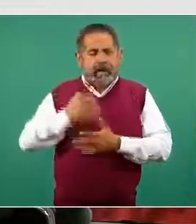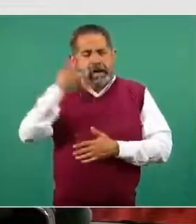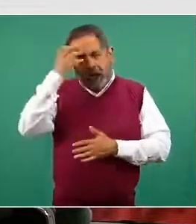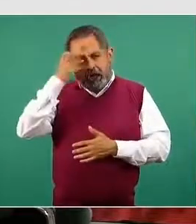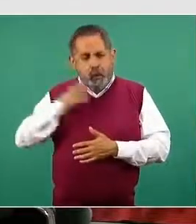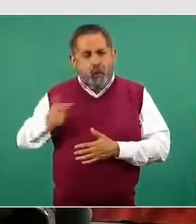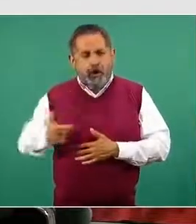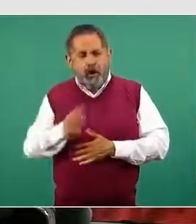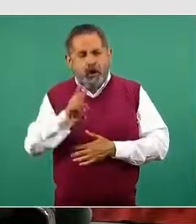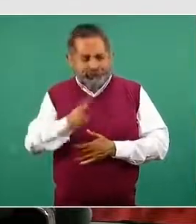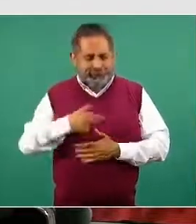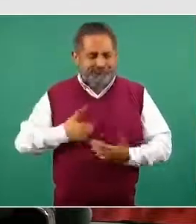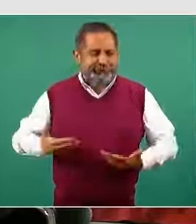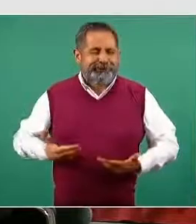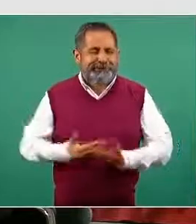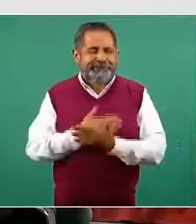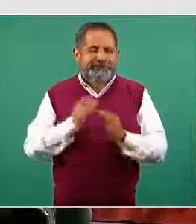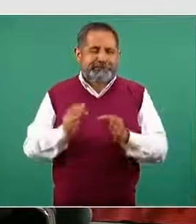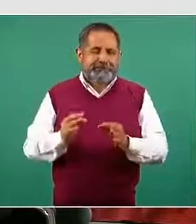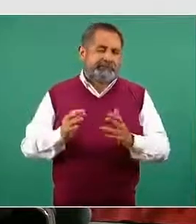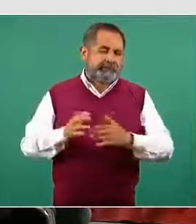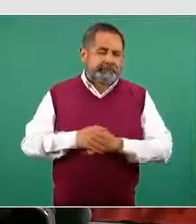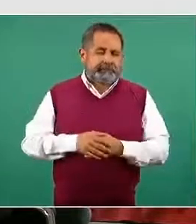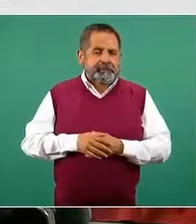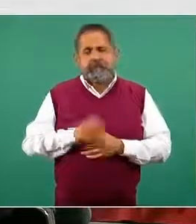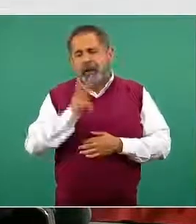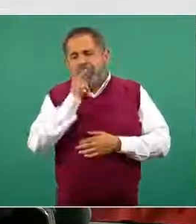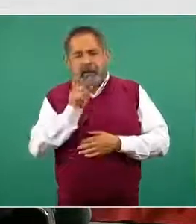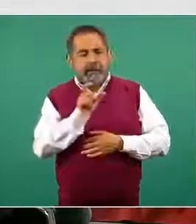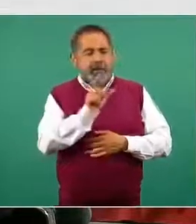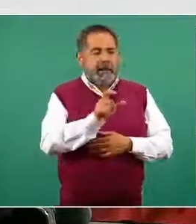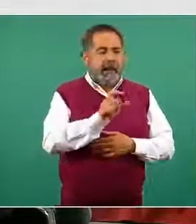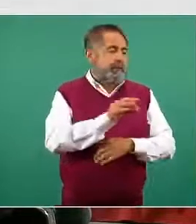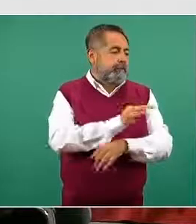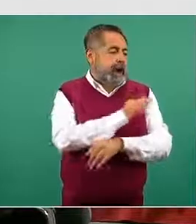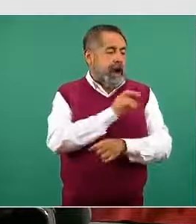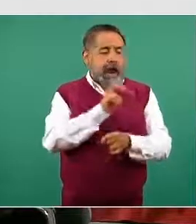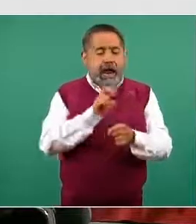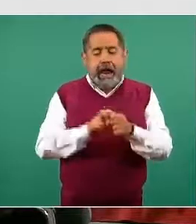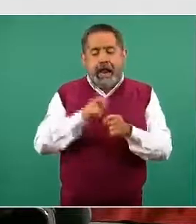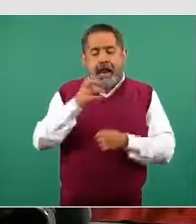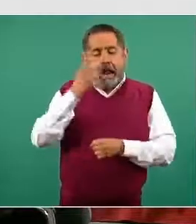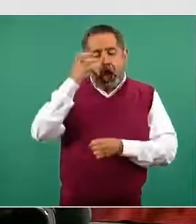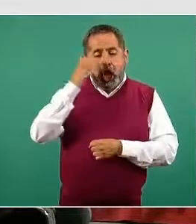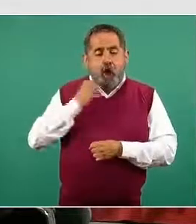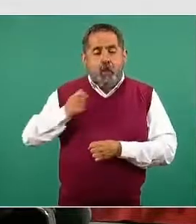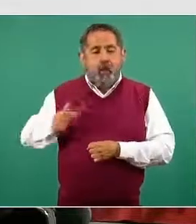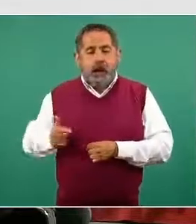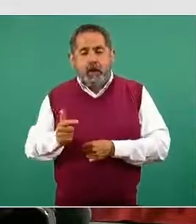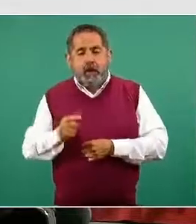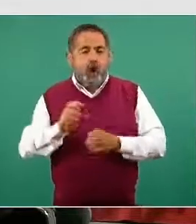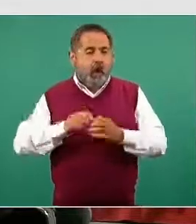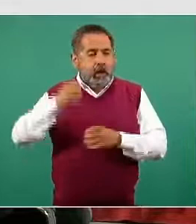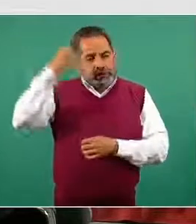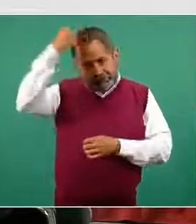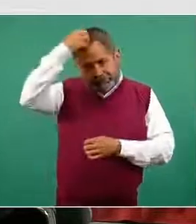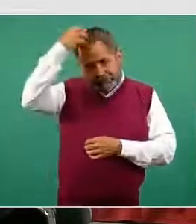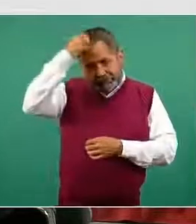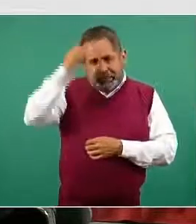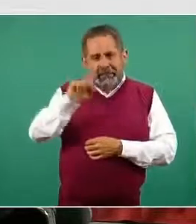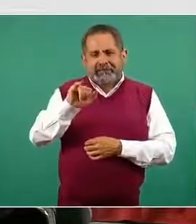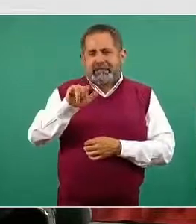de donde soy originario. Entonces yo puedo poner vacunación COVID-19 en León, Guanajuato, en Silao, Guanajuato, en